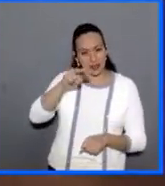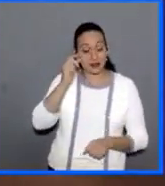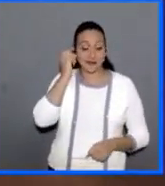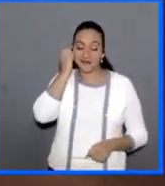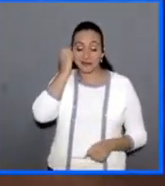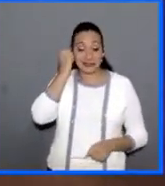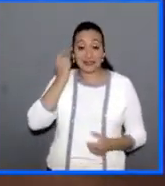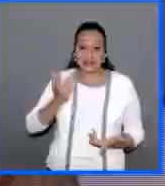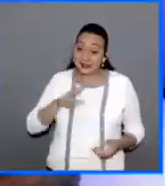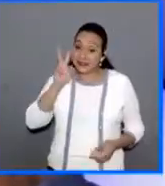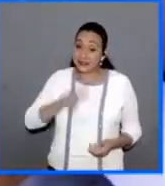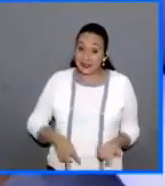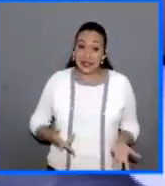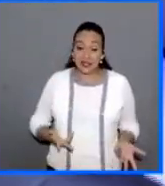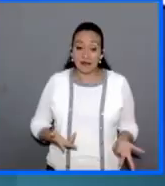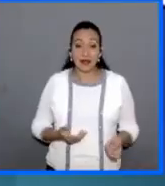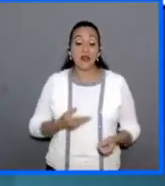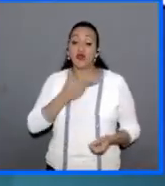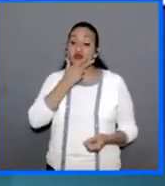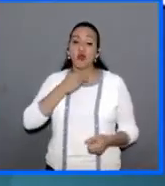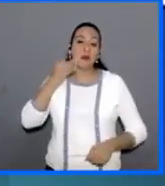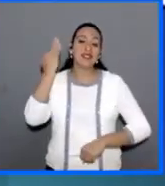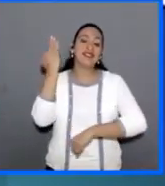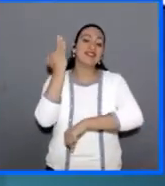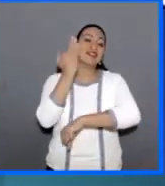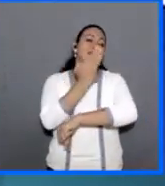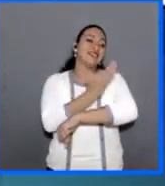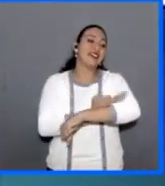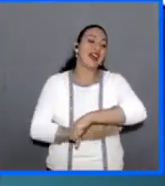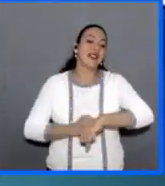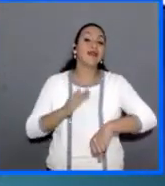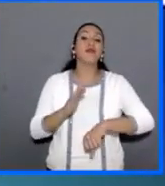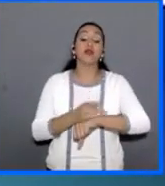son cuando el cáncer ya está avanzado. En México,